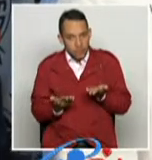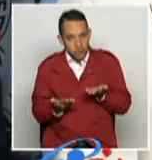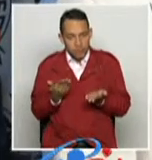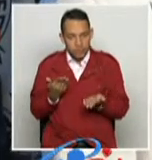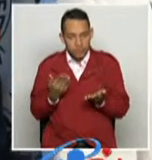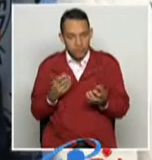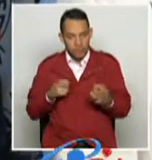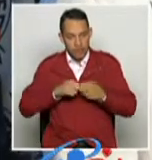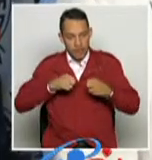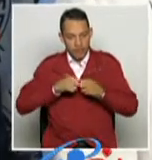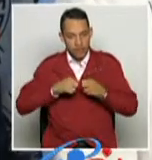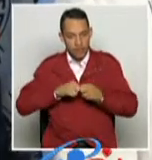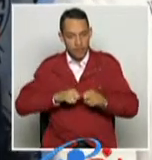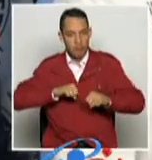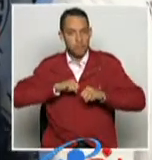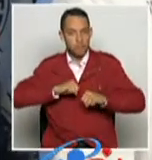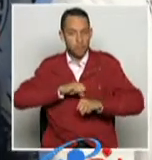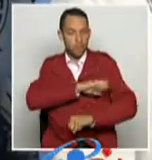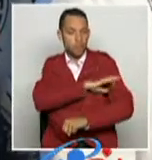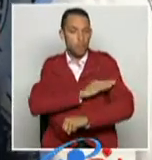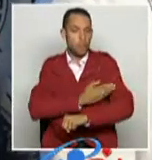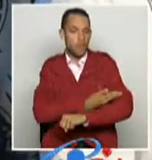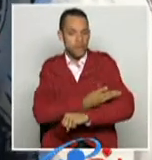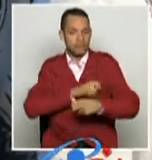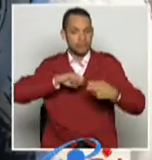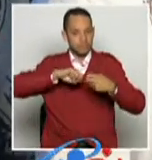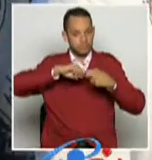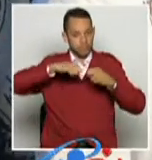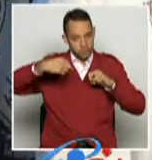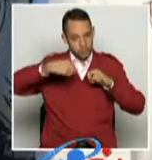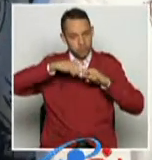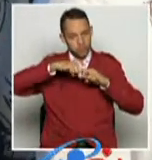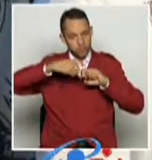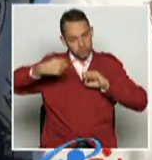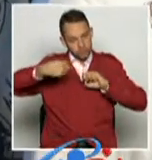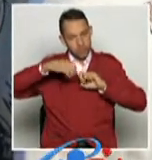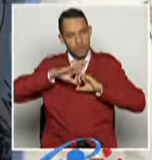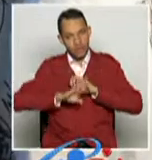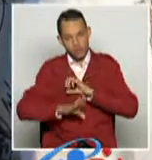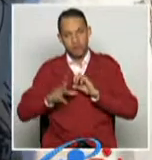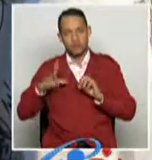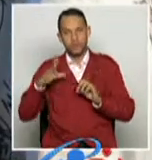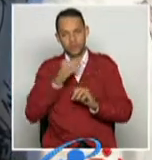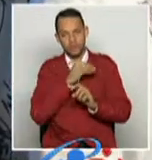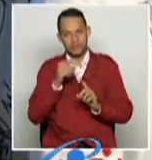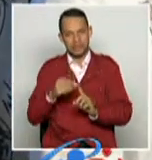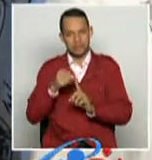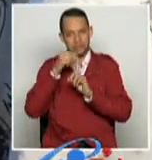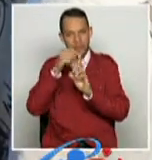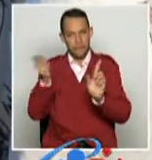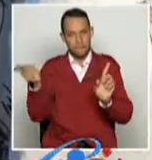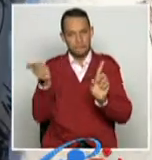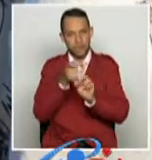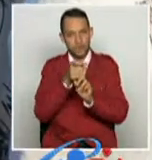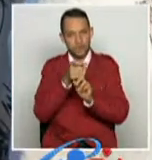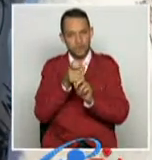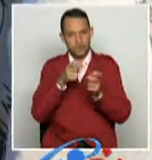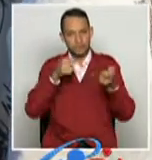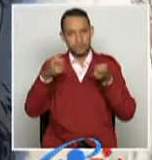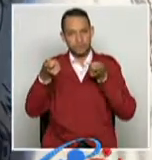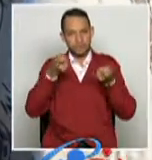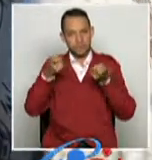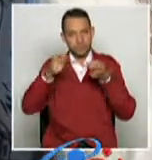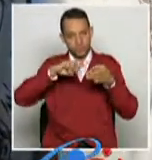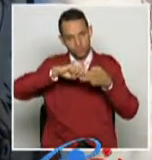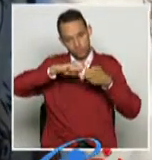fuerza dinámica del músculo. Pero lo que vamos a hacer primordialmente es estabilizar el flujo de energía yang,